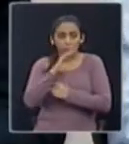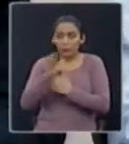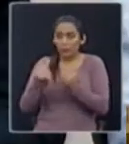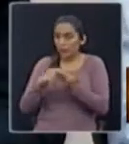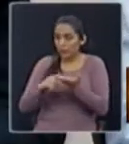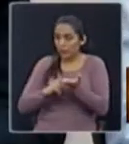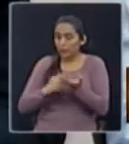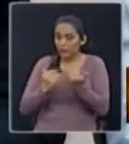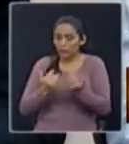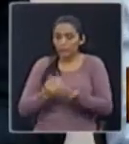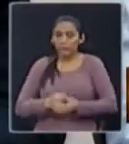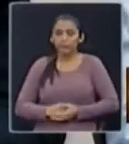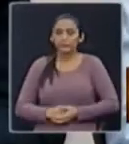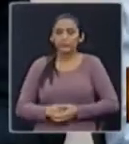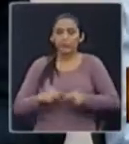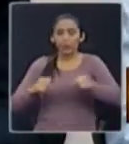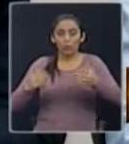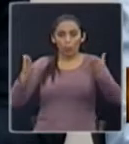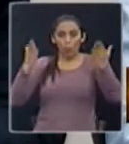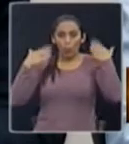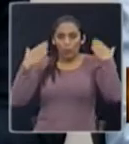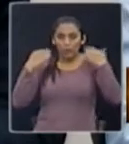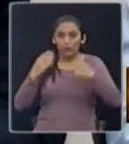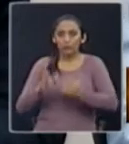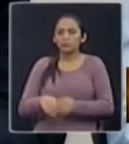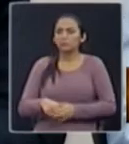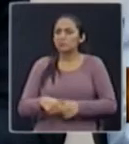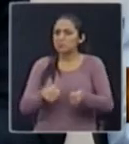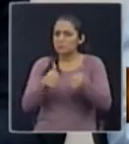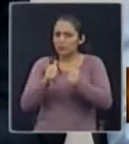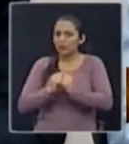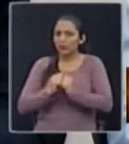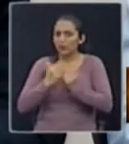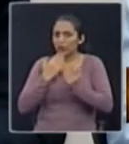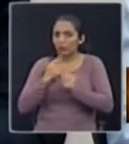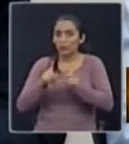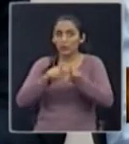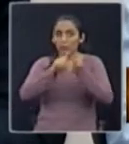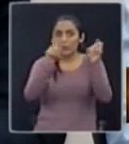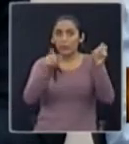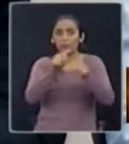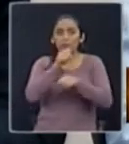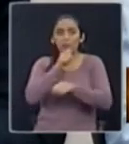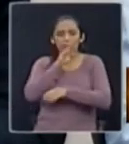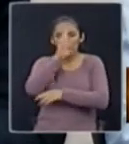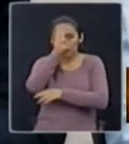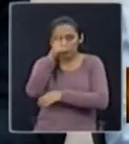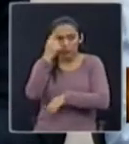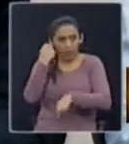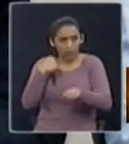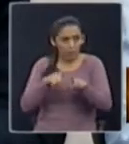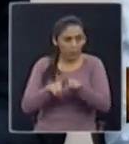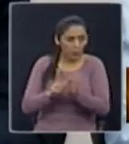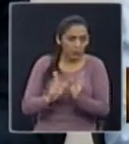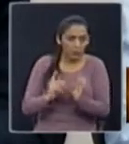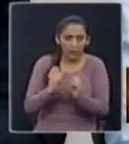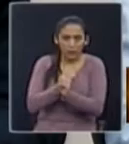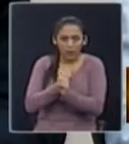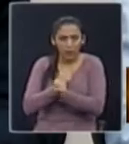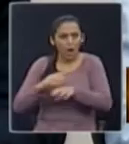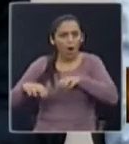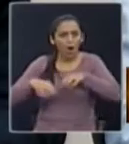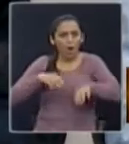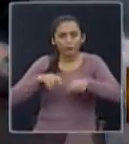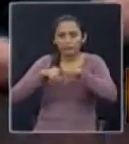Guayaquil tiene un modelo de gestión que funciona muy bien con el sector privado. Probablemente vamos a aprender de las mejores